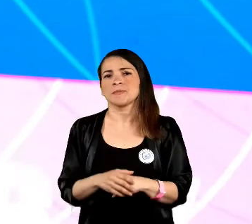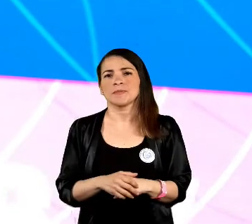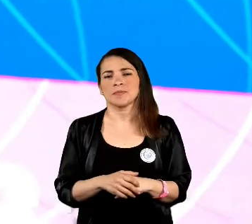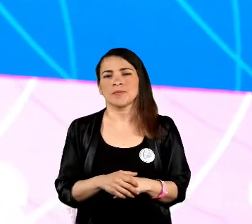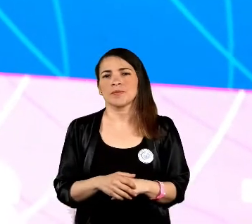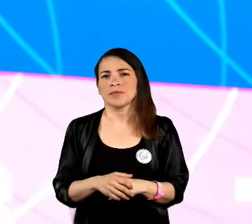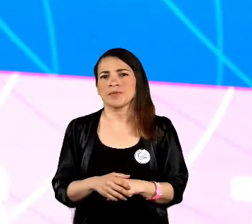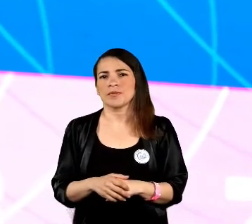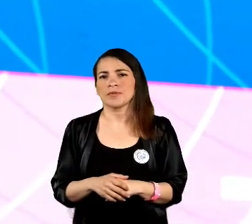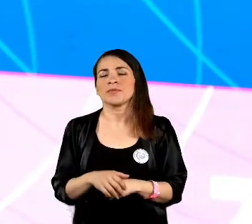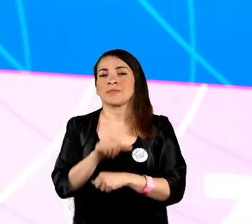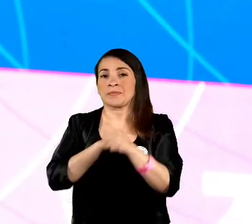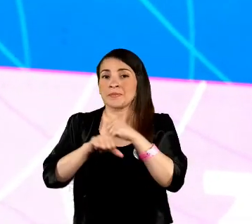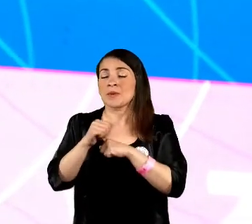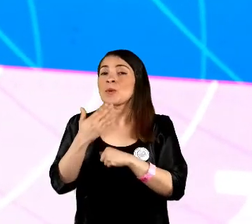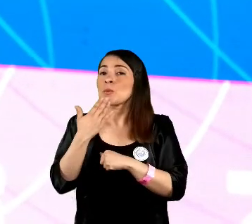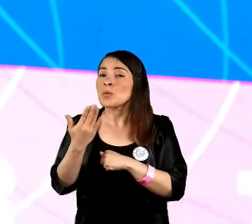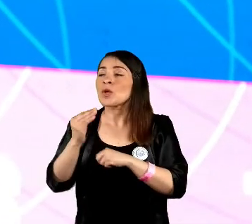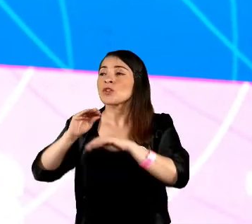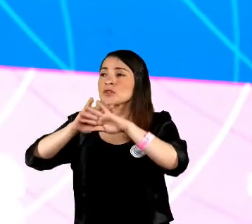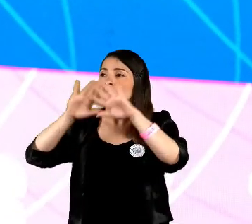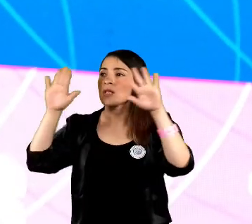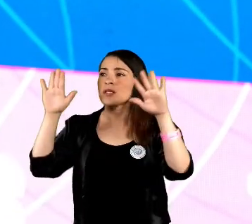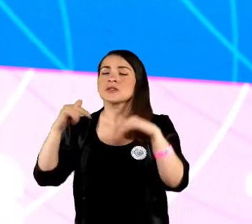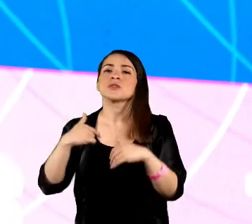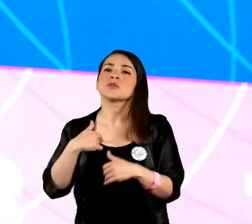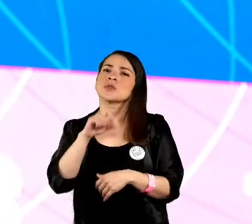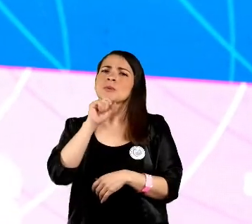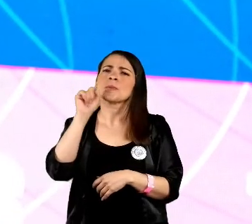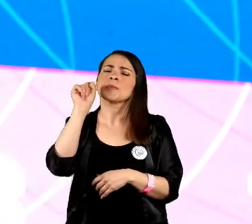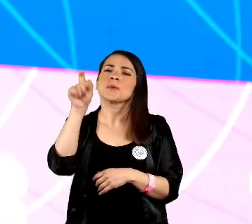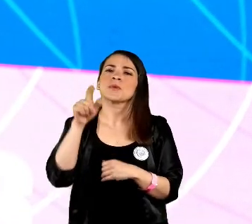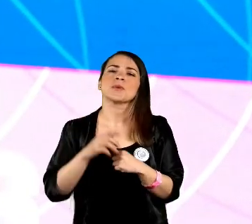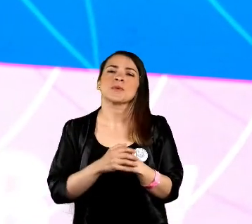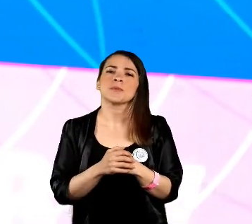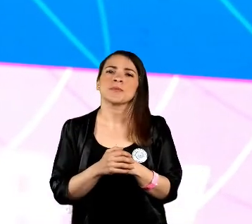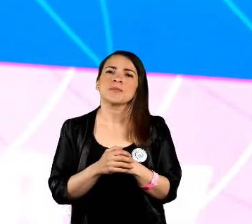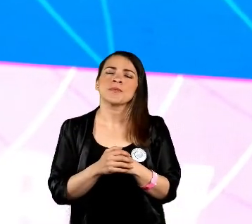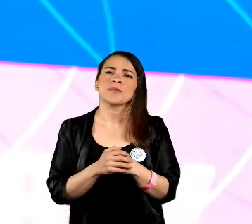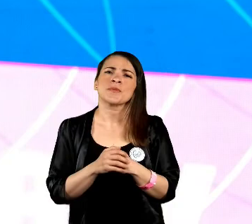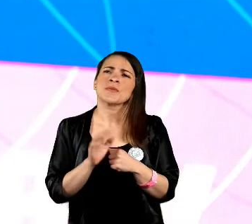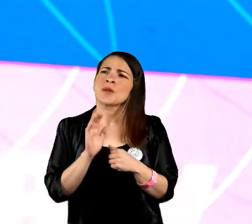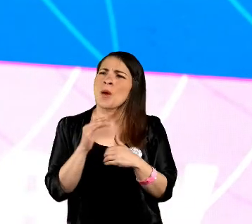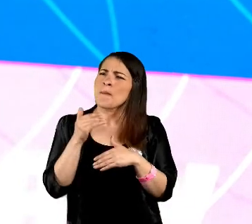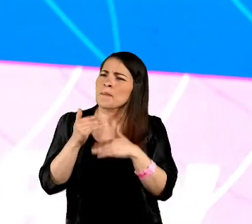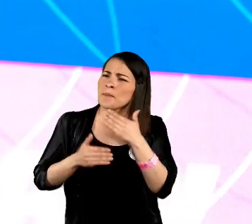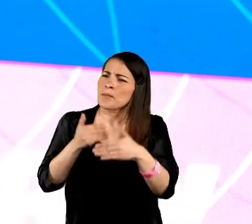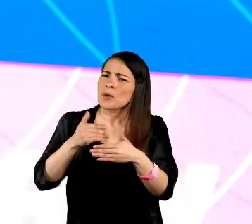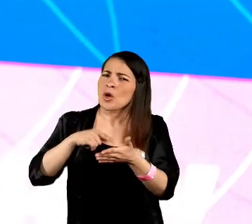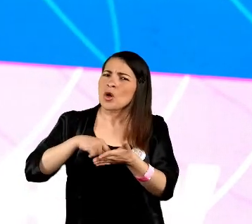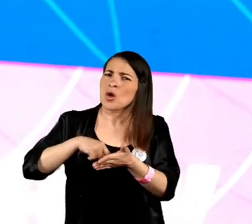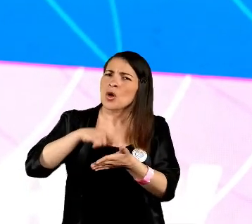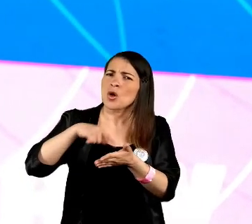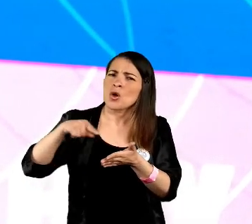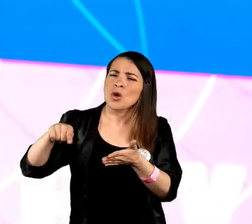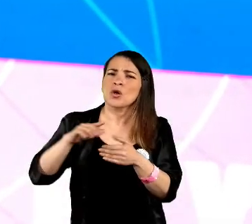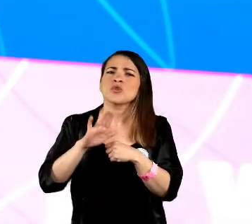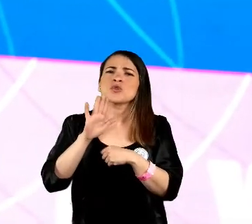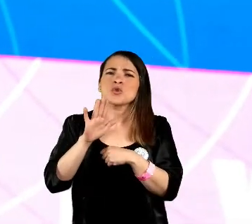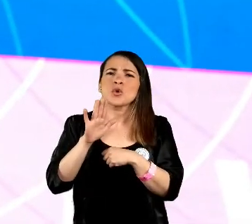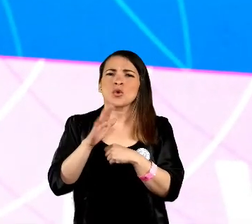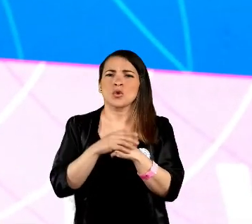Buenos días mi preguntaba con respecto al proceso de contratación del publisher